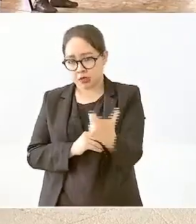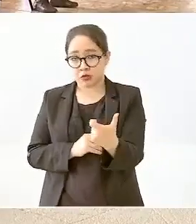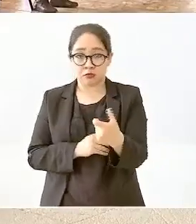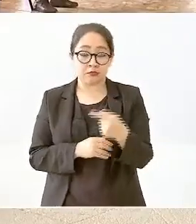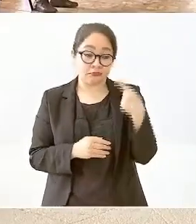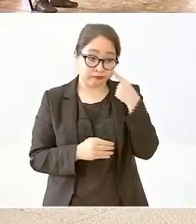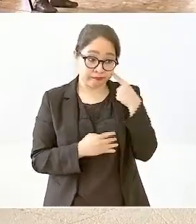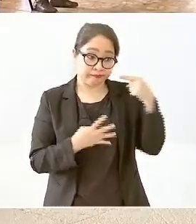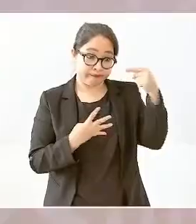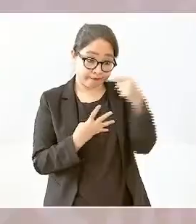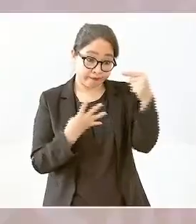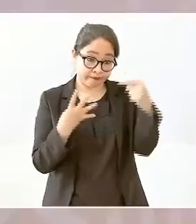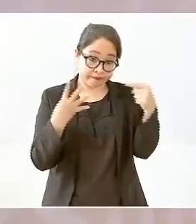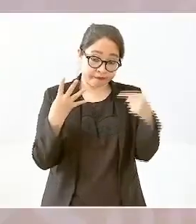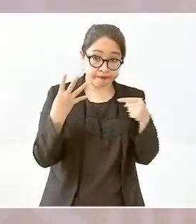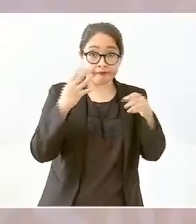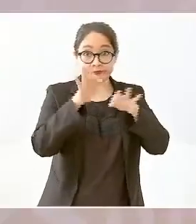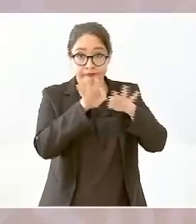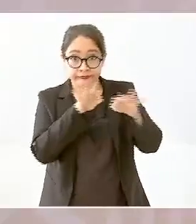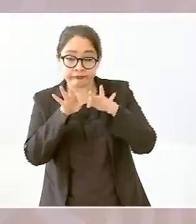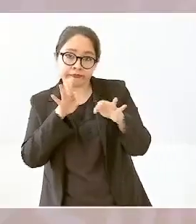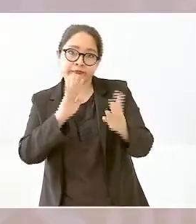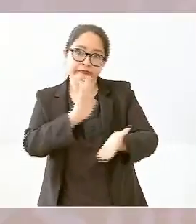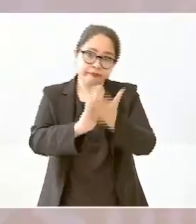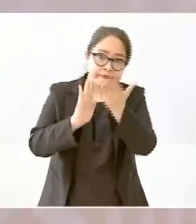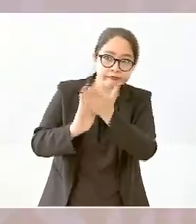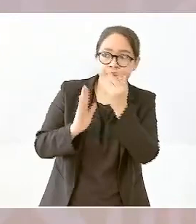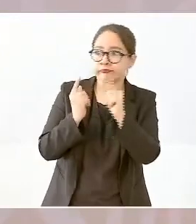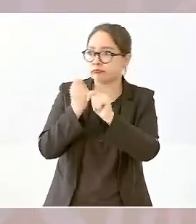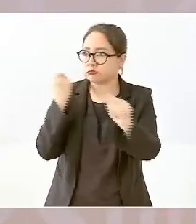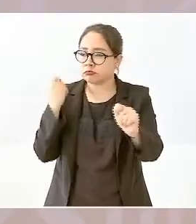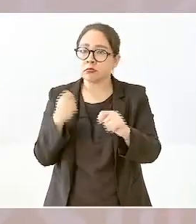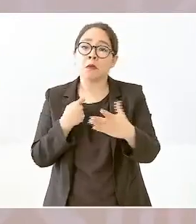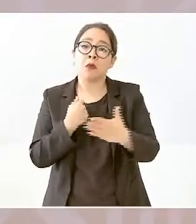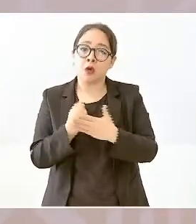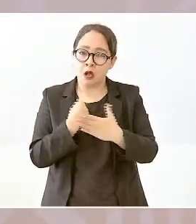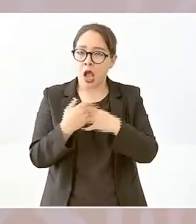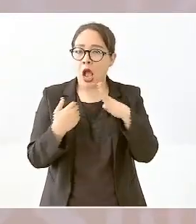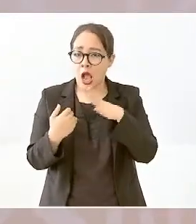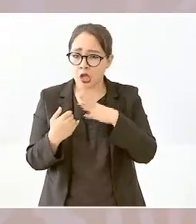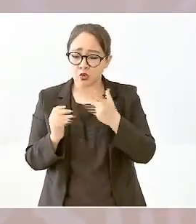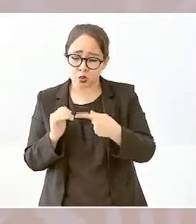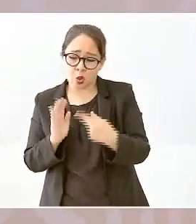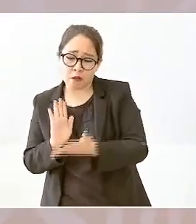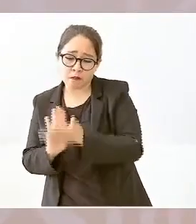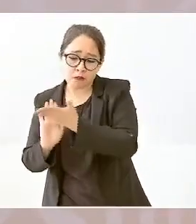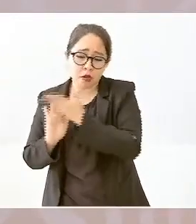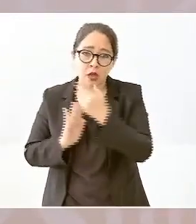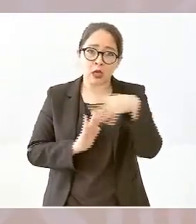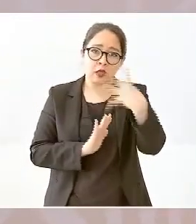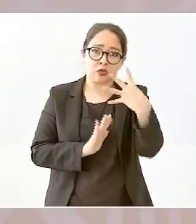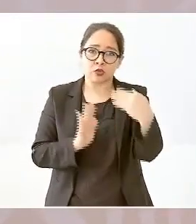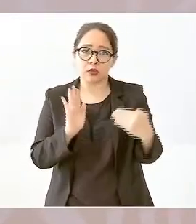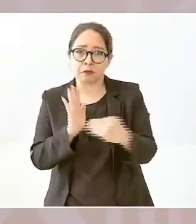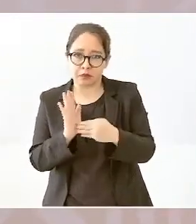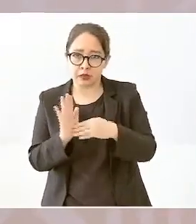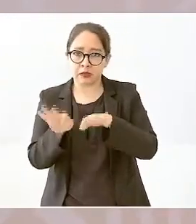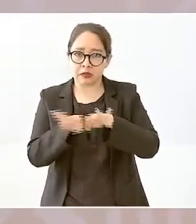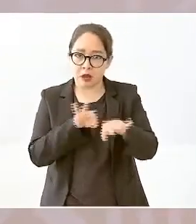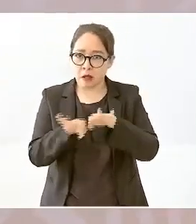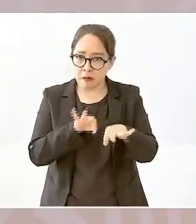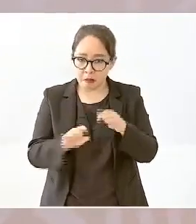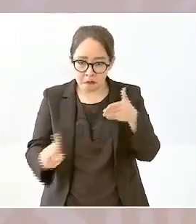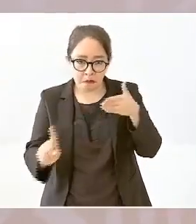estos trabajos de infraestructura de transporte, se generarán durante su construcción 14,000 empleos